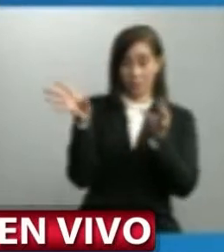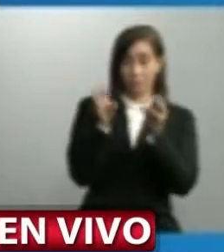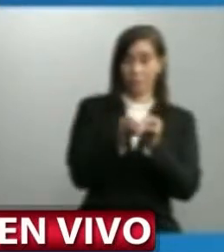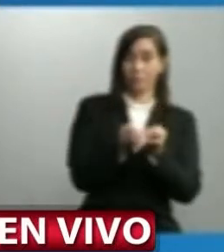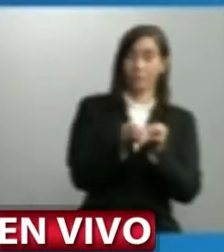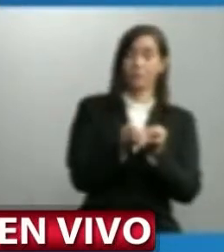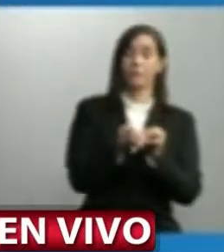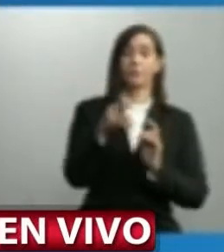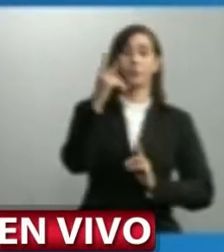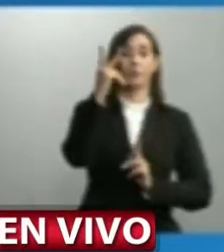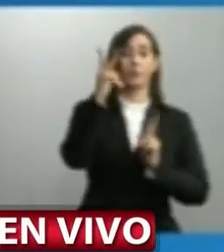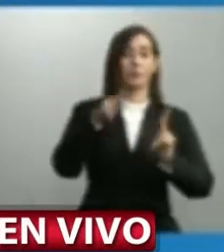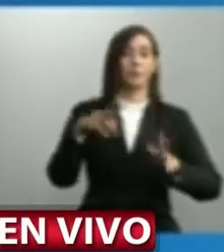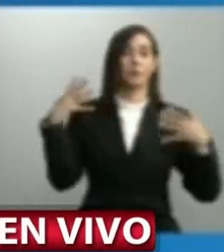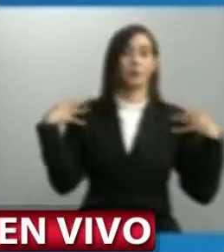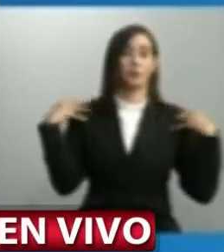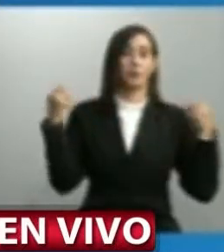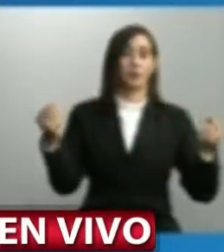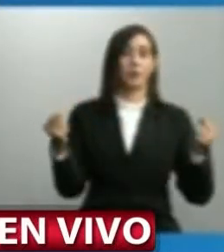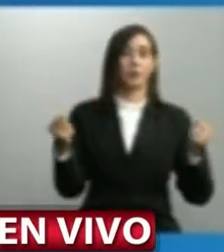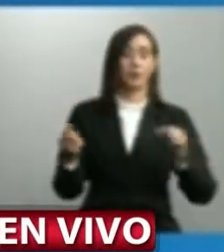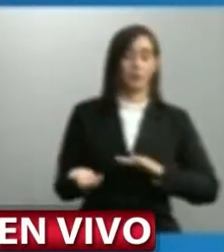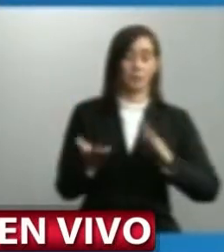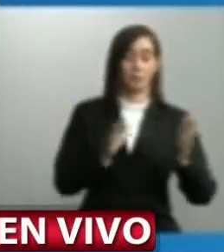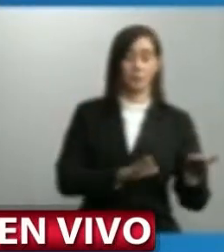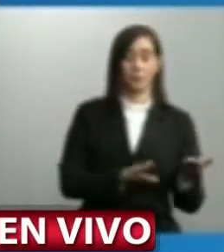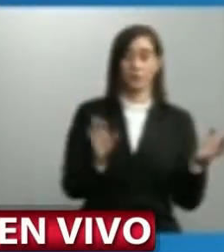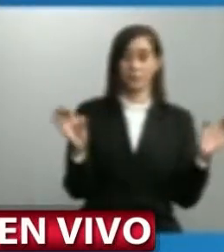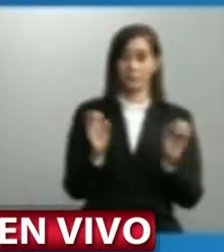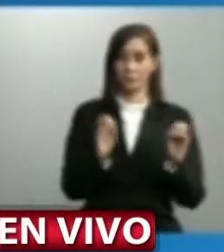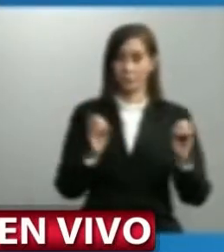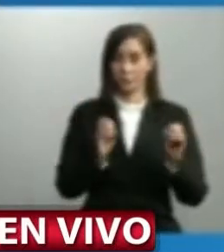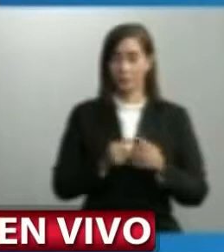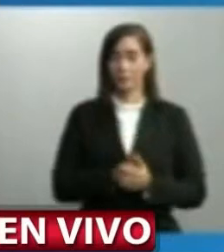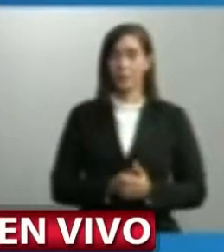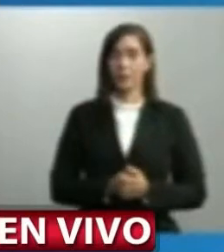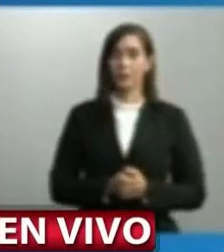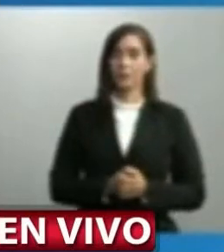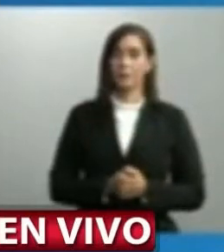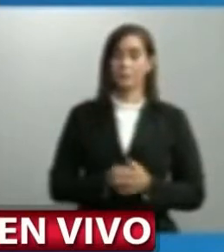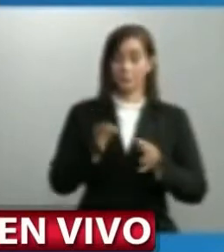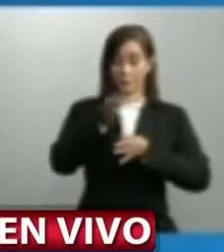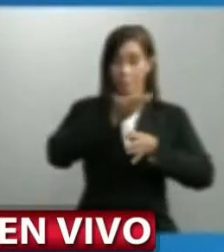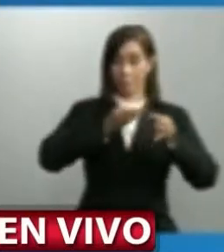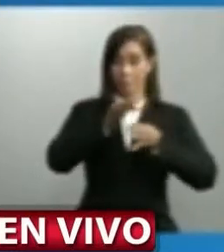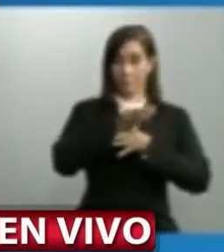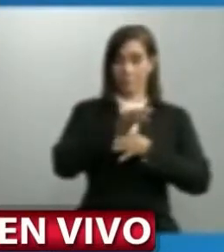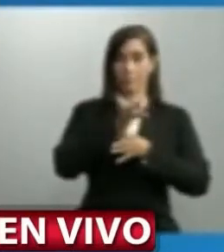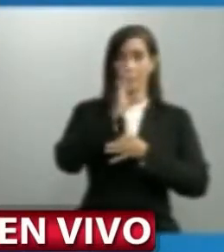acumulados, 2 recuperados, 0 fallecimiento. Duarte,